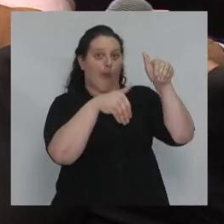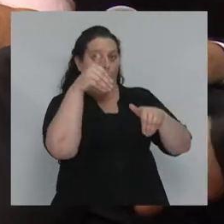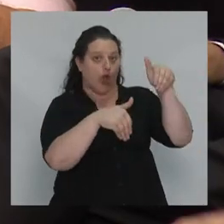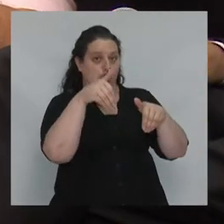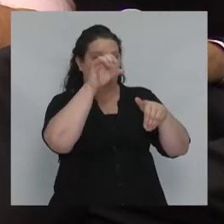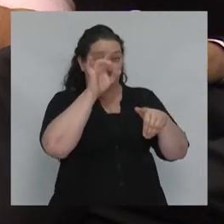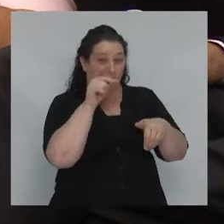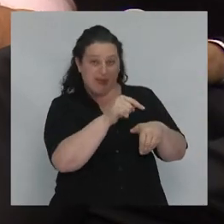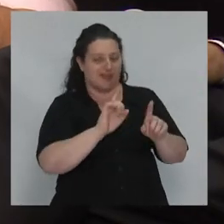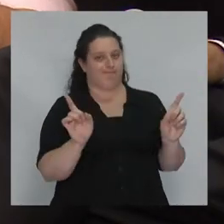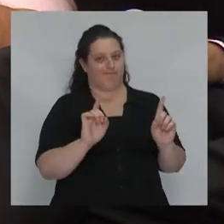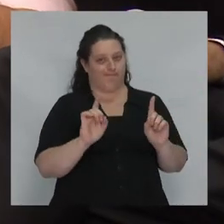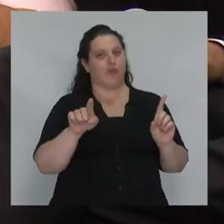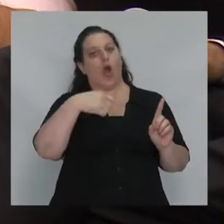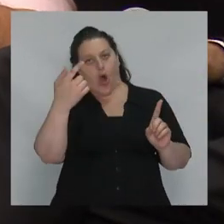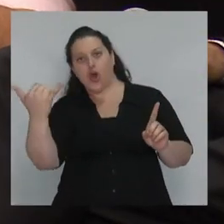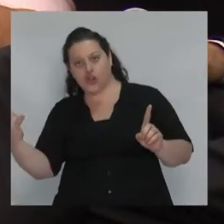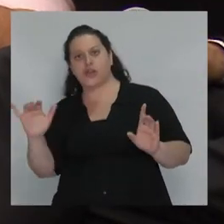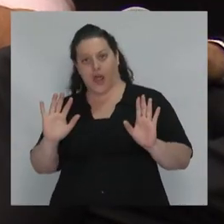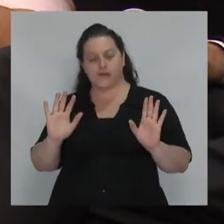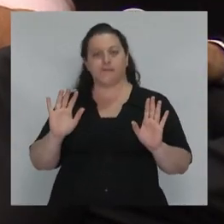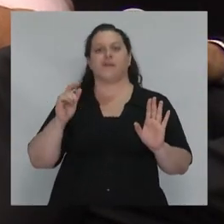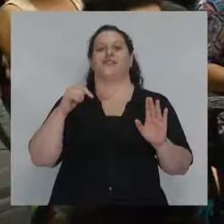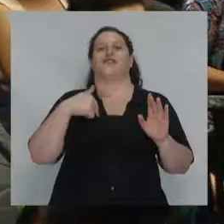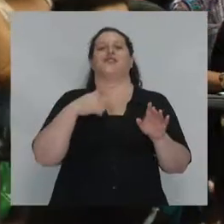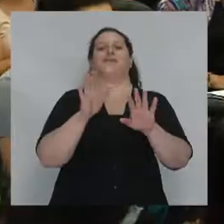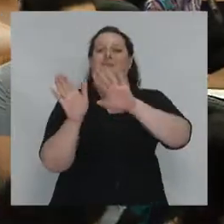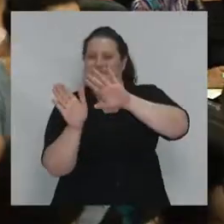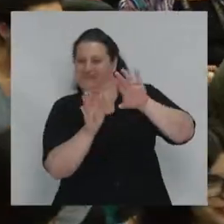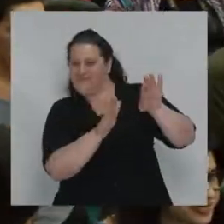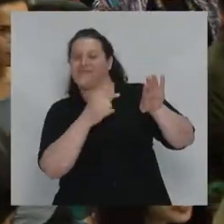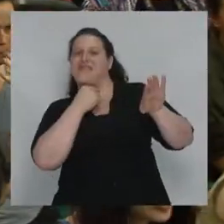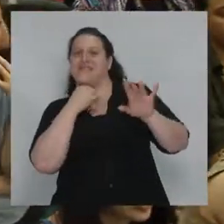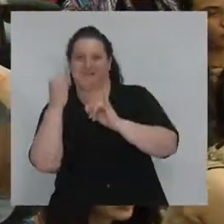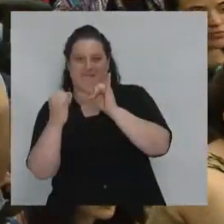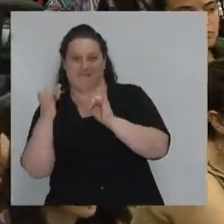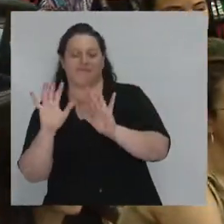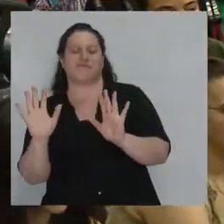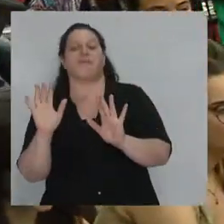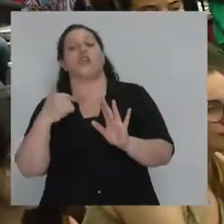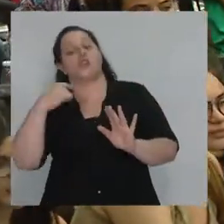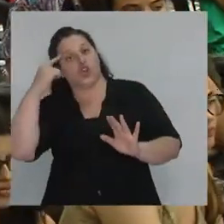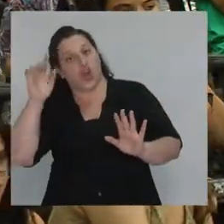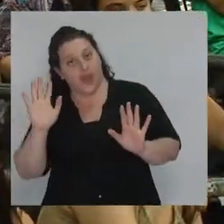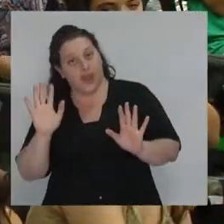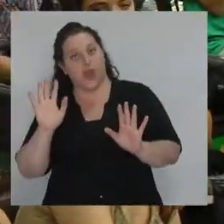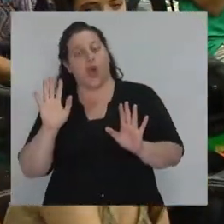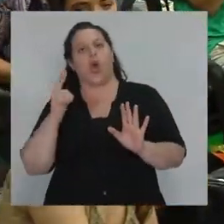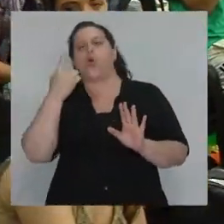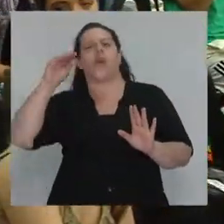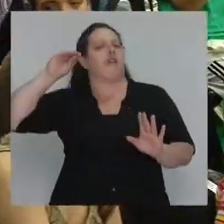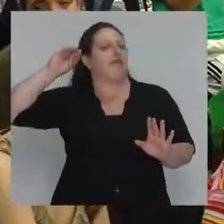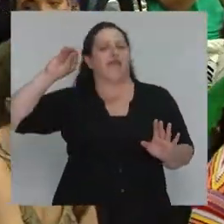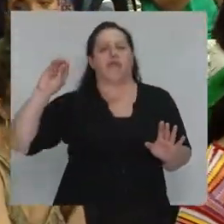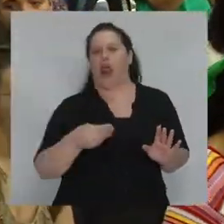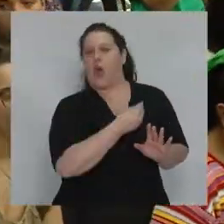abro un paréntesis para que sigamos conversando, yo creo que el gran fraude que se